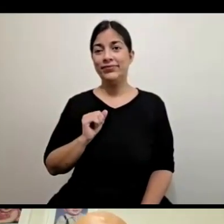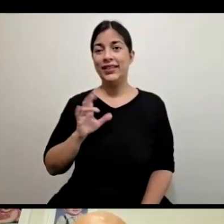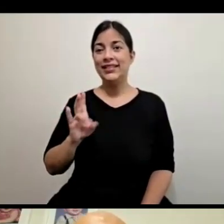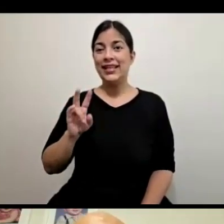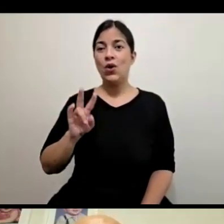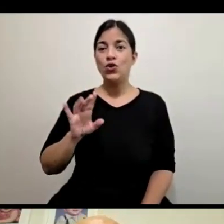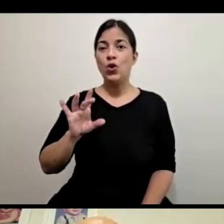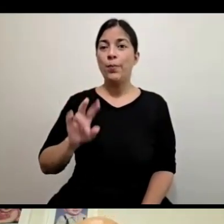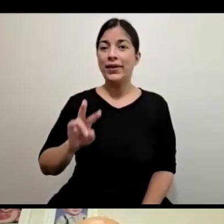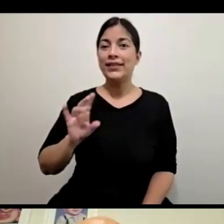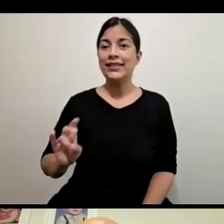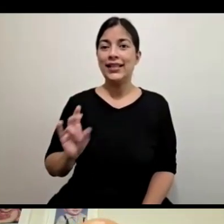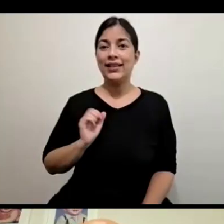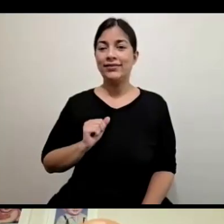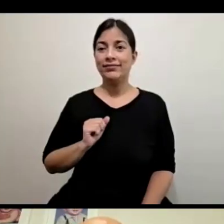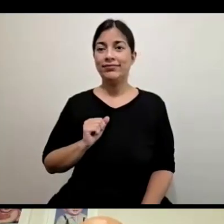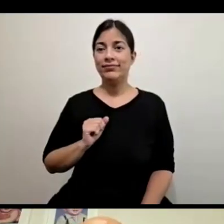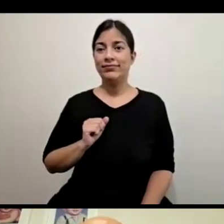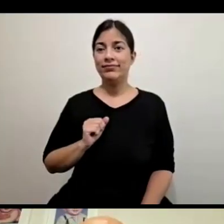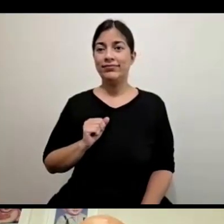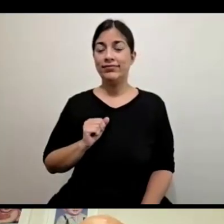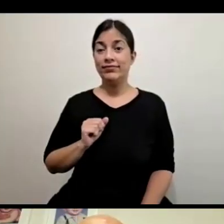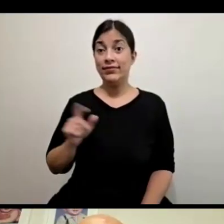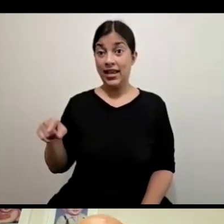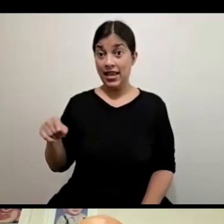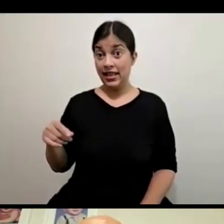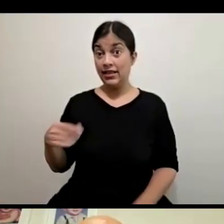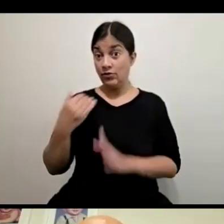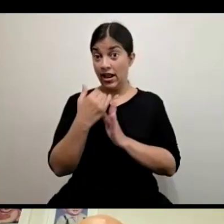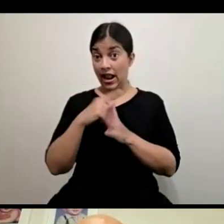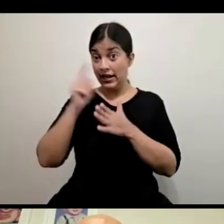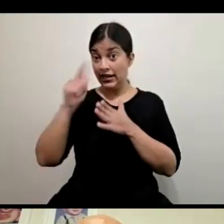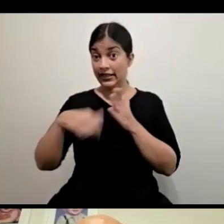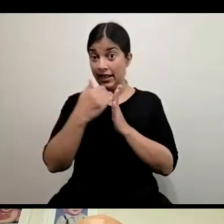7827. Exacto. Ella está haciendo una lista y tan pronto